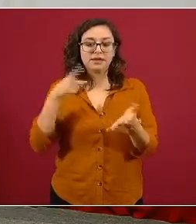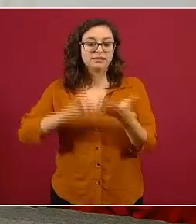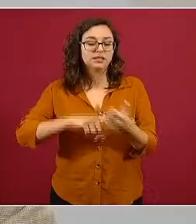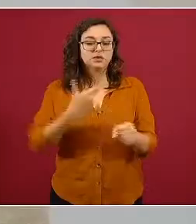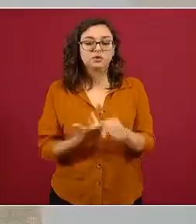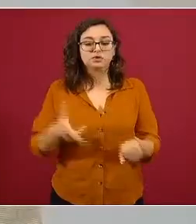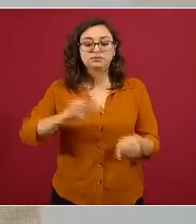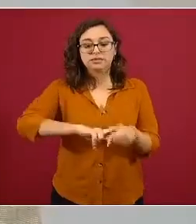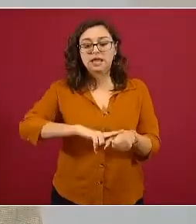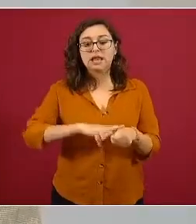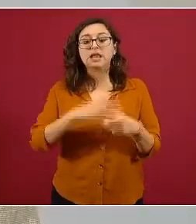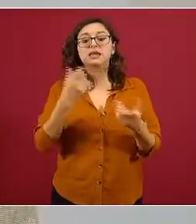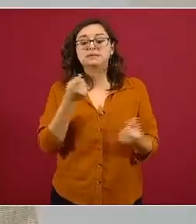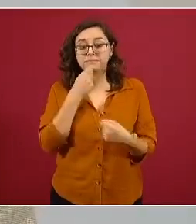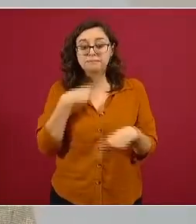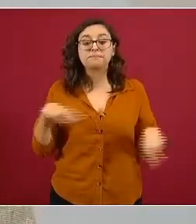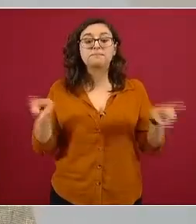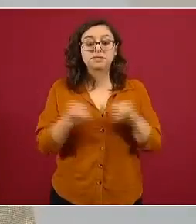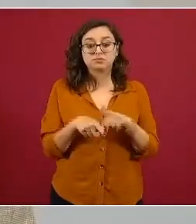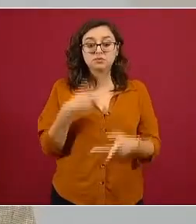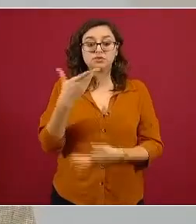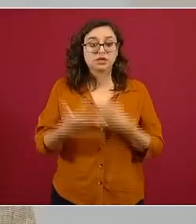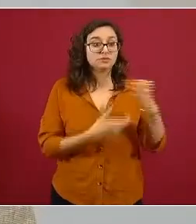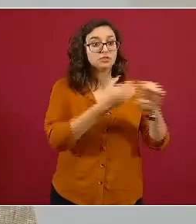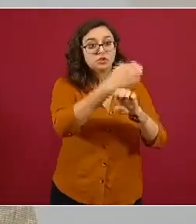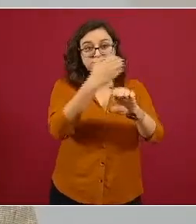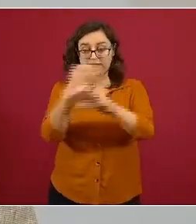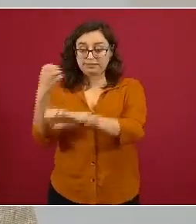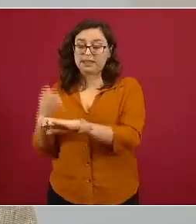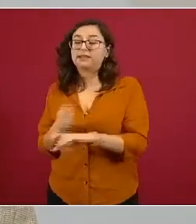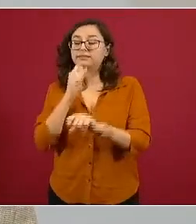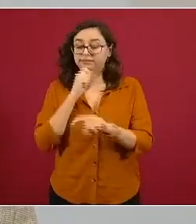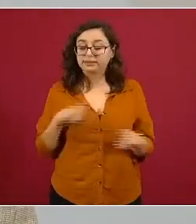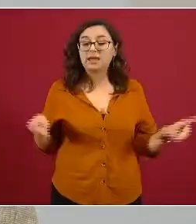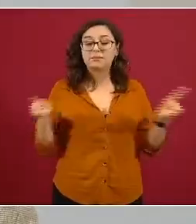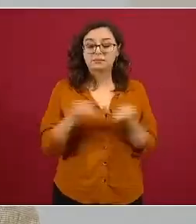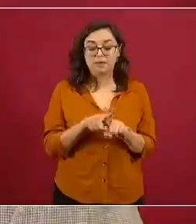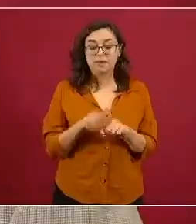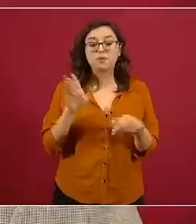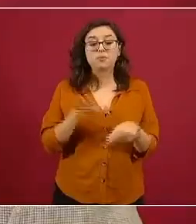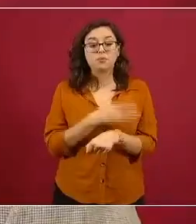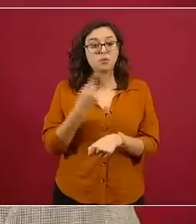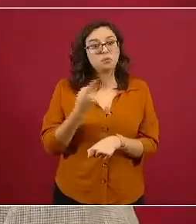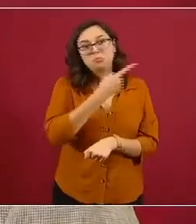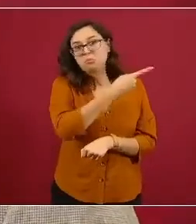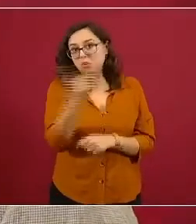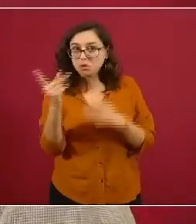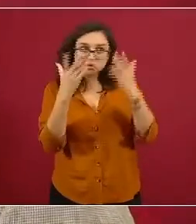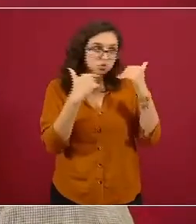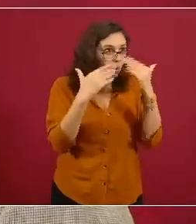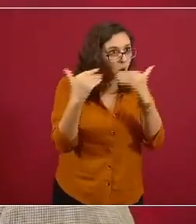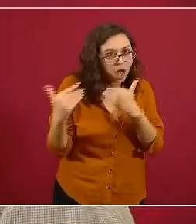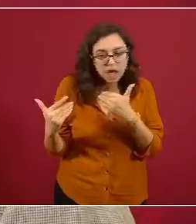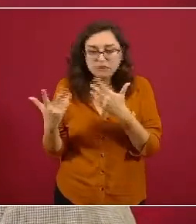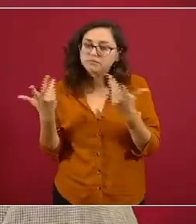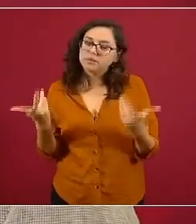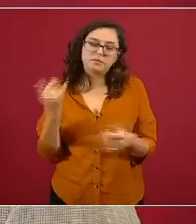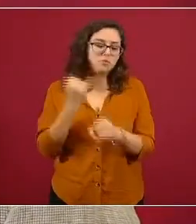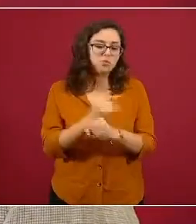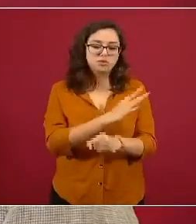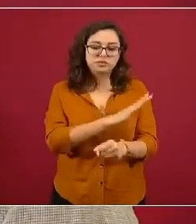federales, sino en los servicios estatales de salud, porque como dijo la doctora Veras, sin ellas y ellos esto no se hubiera